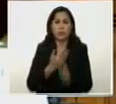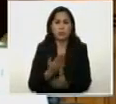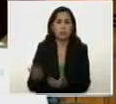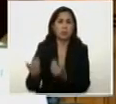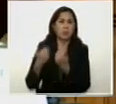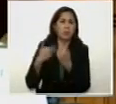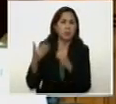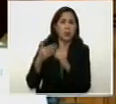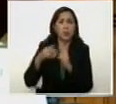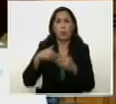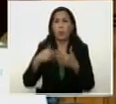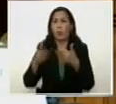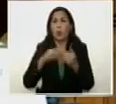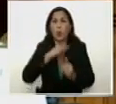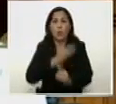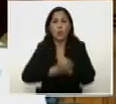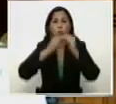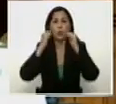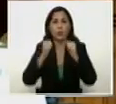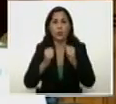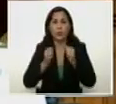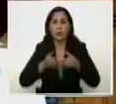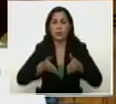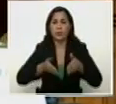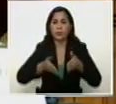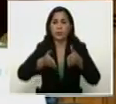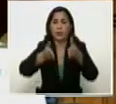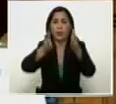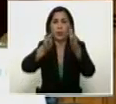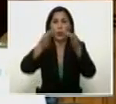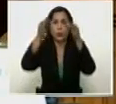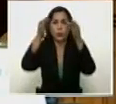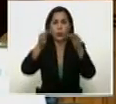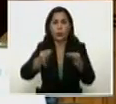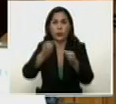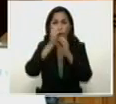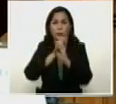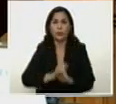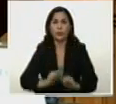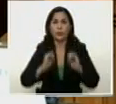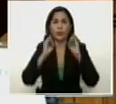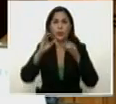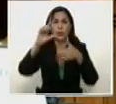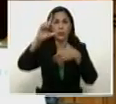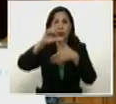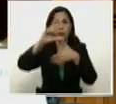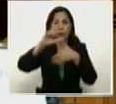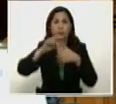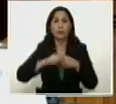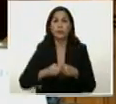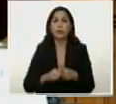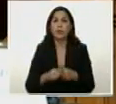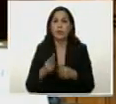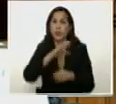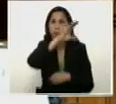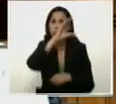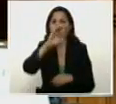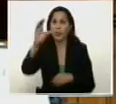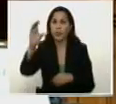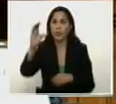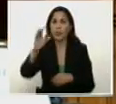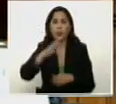fortalecer nuestra convicción de tránsito por el camino correcto de independencia de América Latina y el Caribe